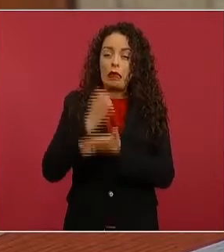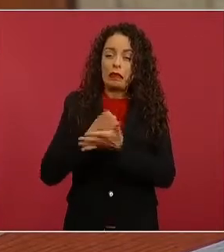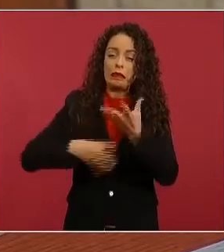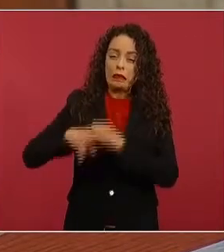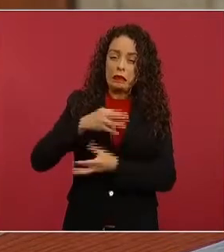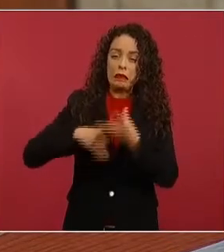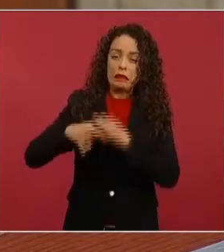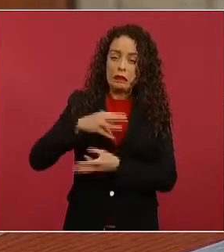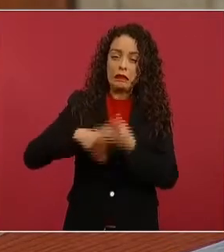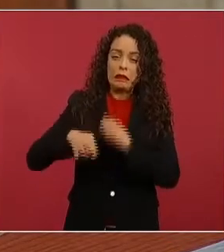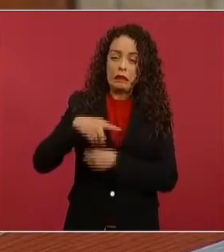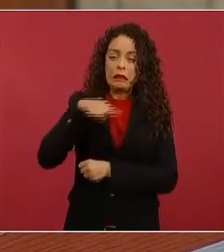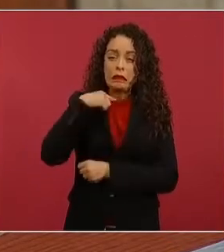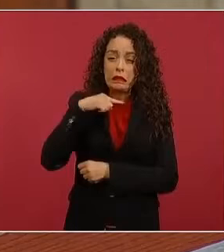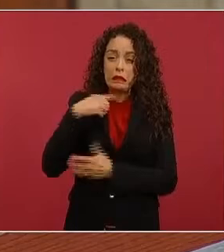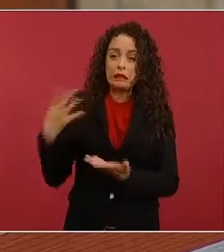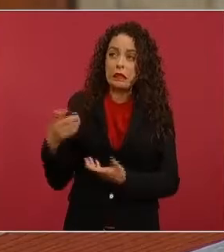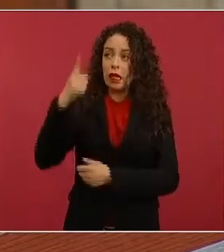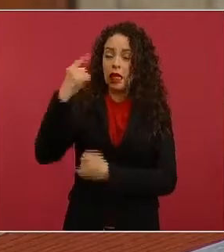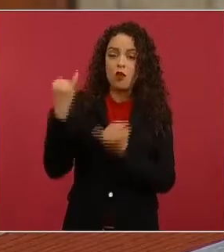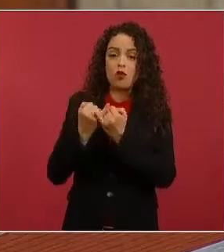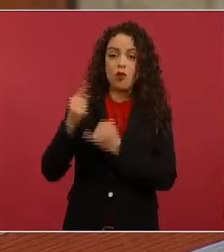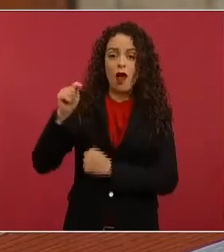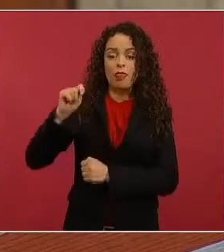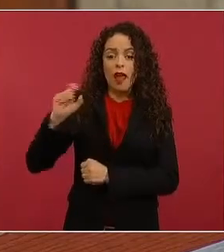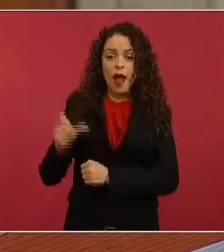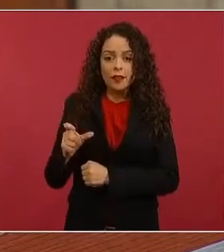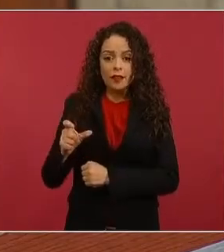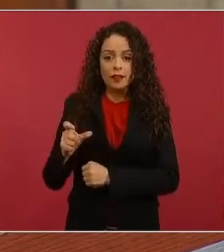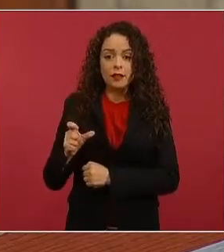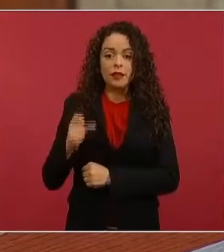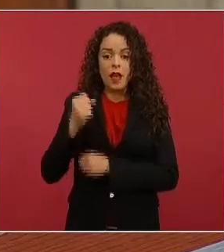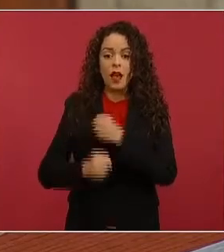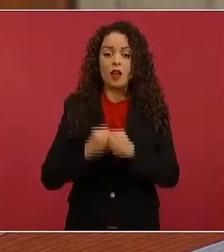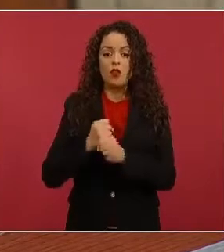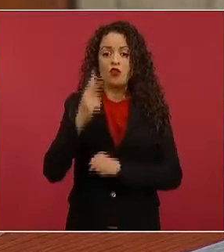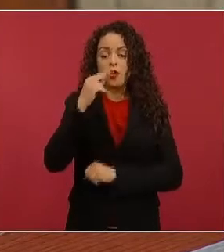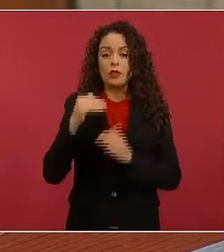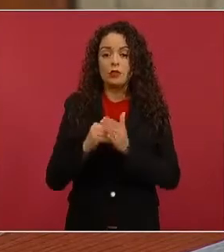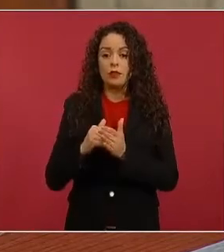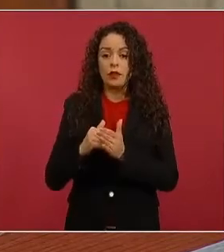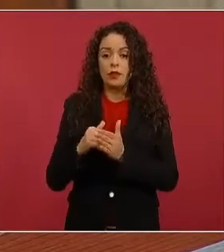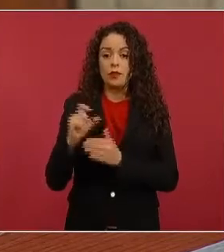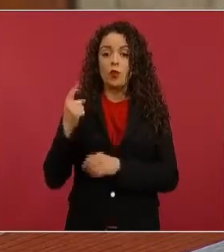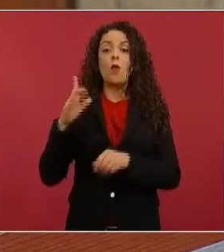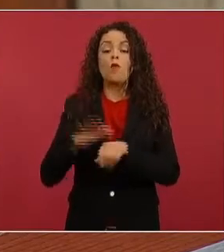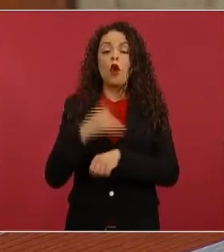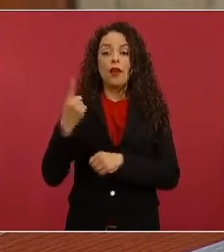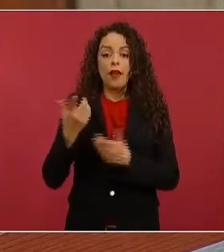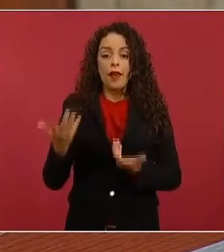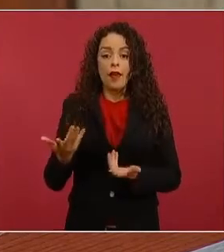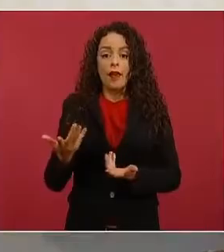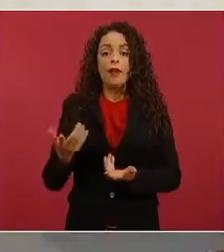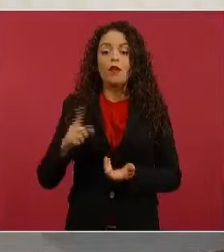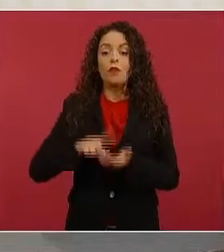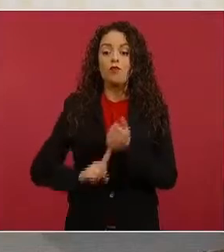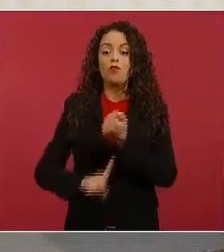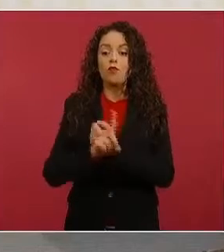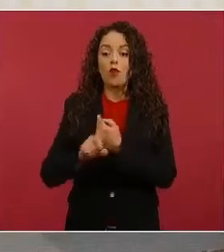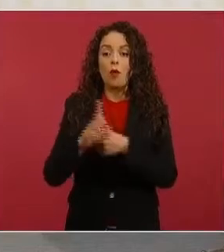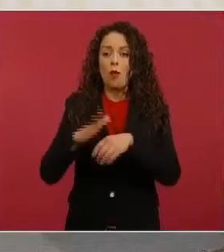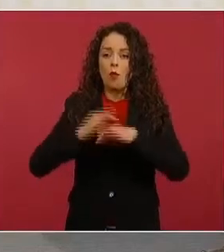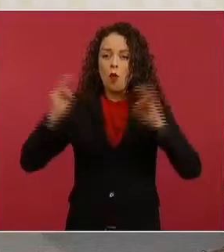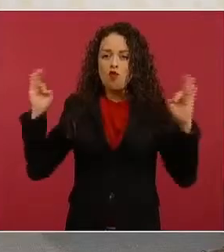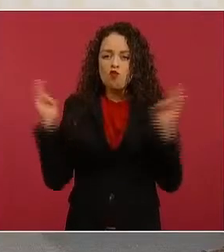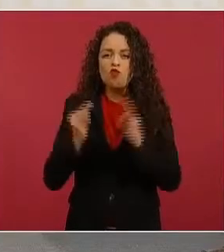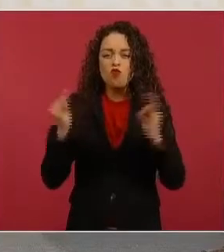2021 debido a una tormenta invernal, o la que vive ahora